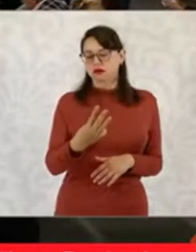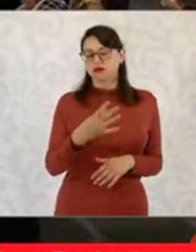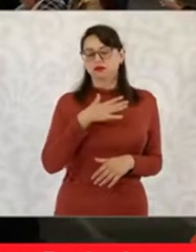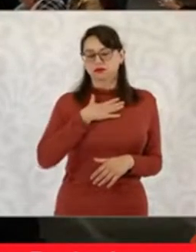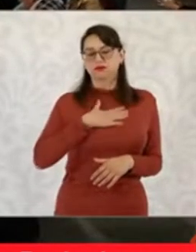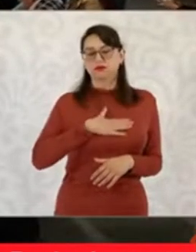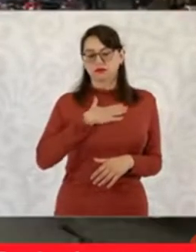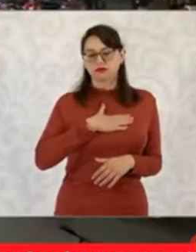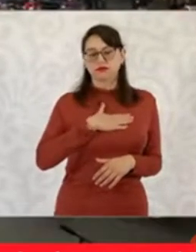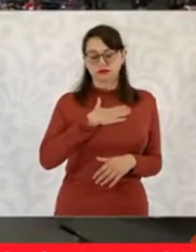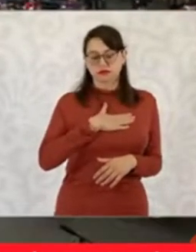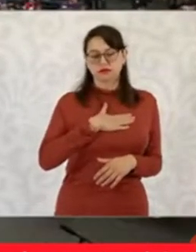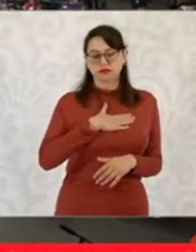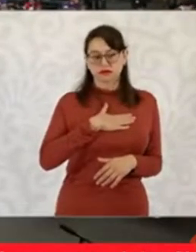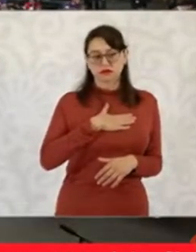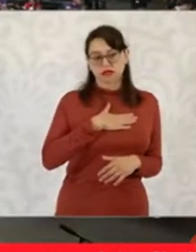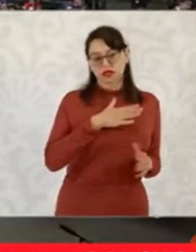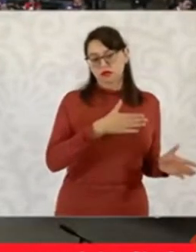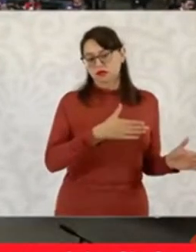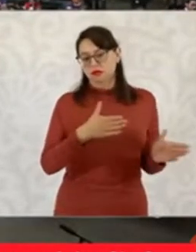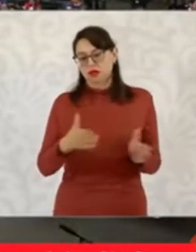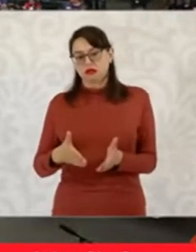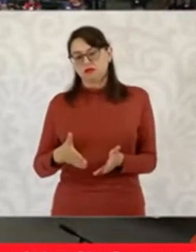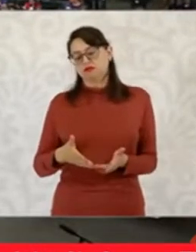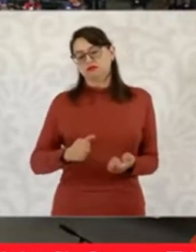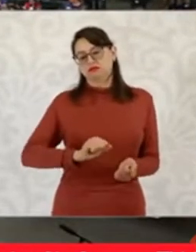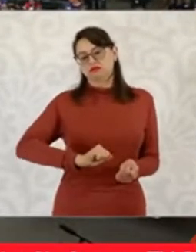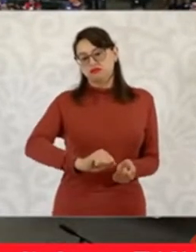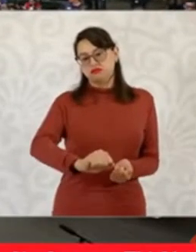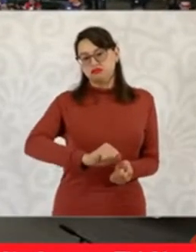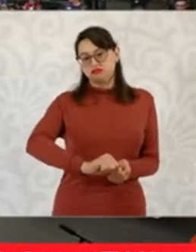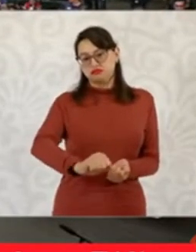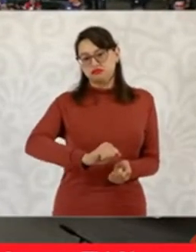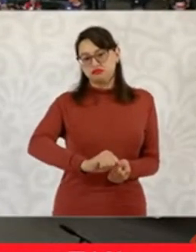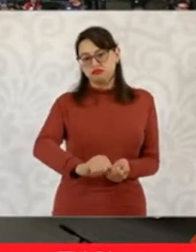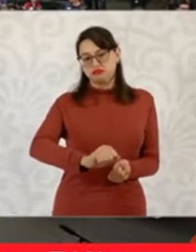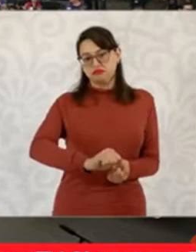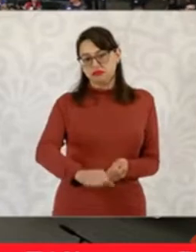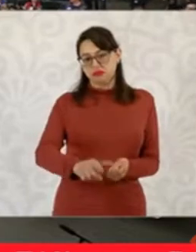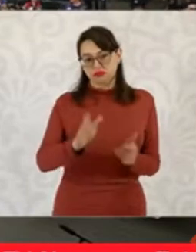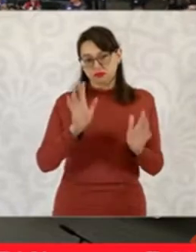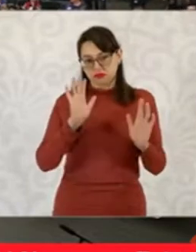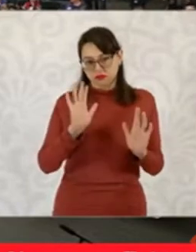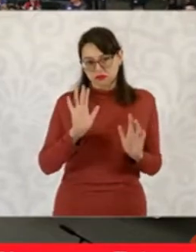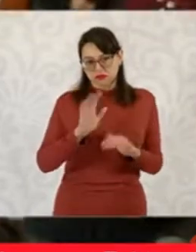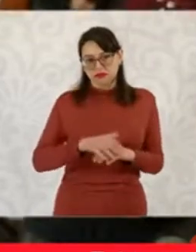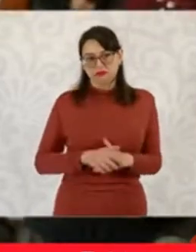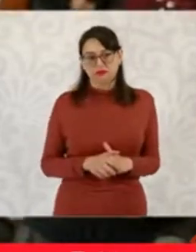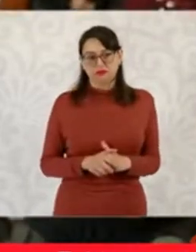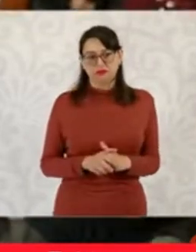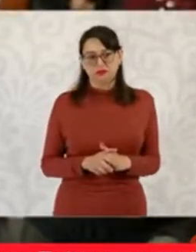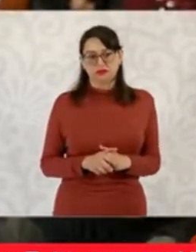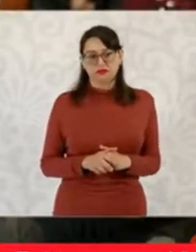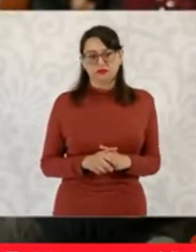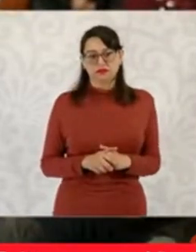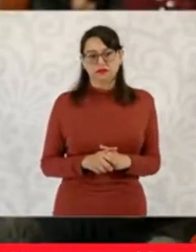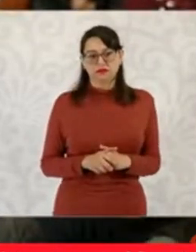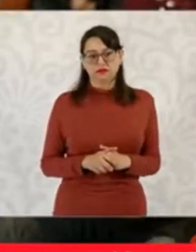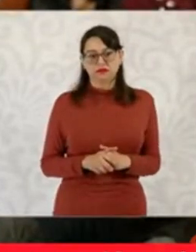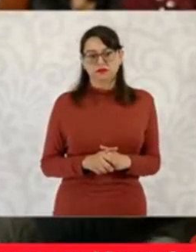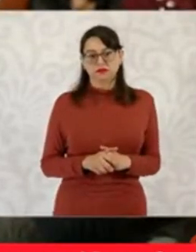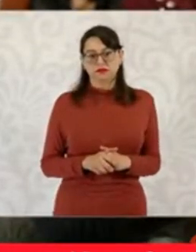un lavadero que entiendo, bueno, pues es precisamente para ese tipo de actividad propia, de este tipo de